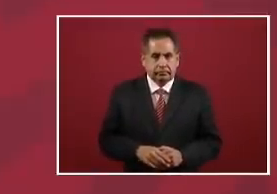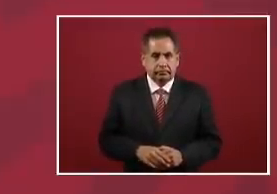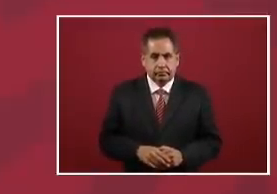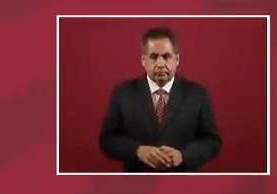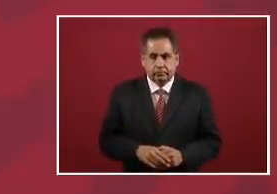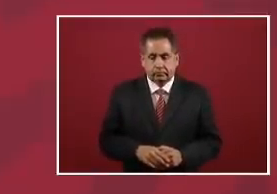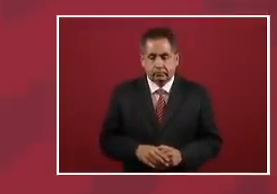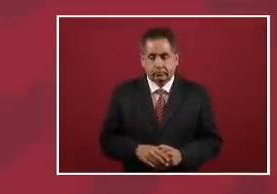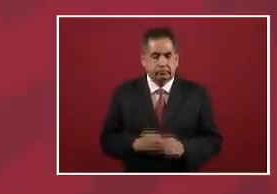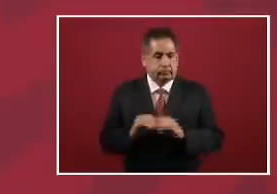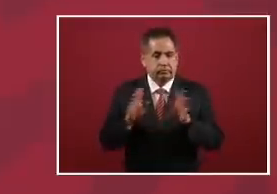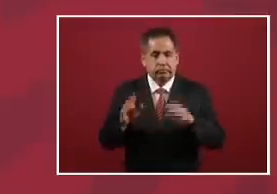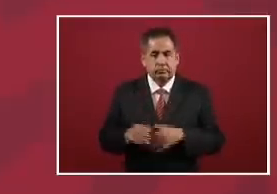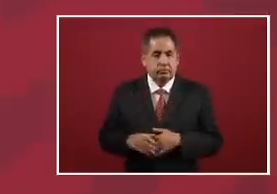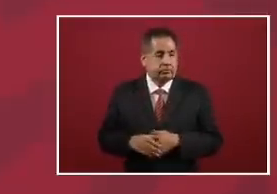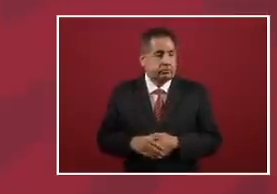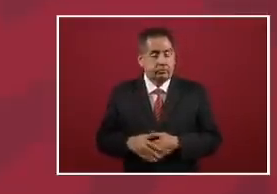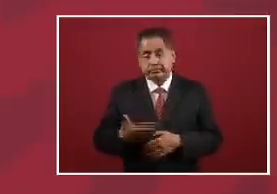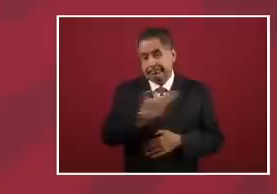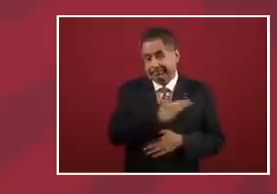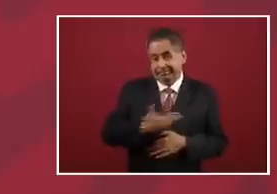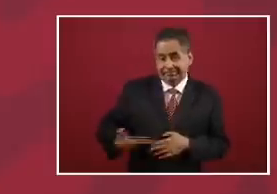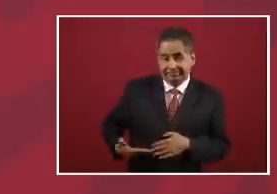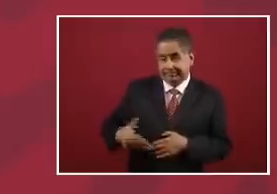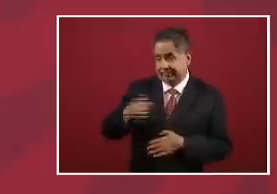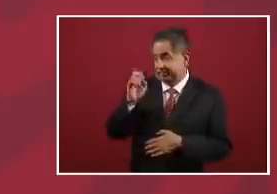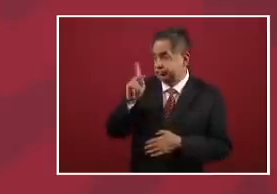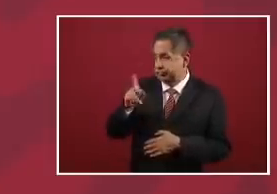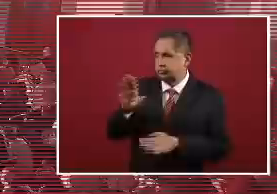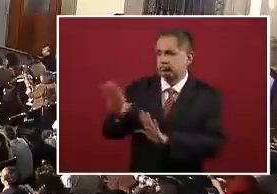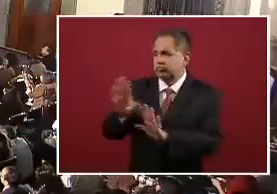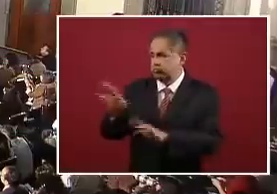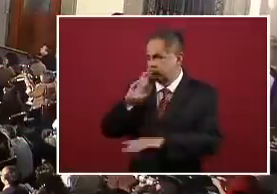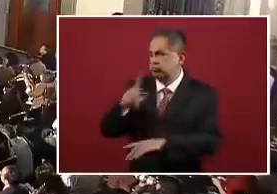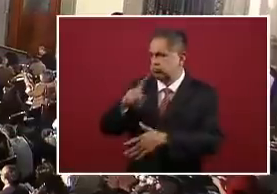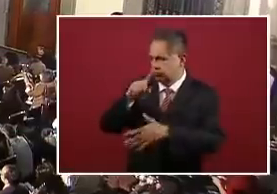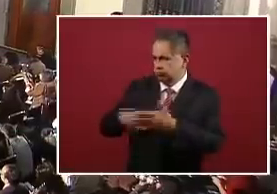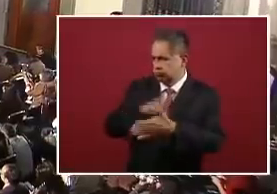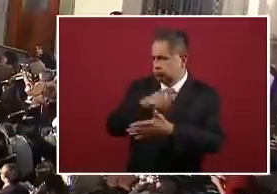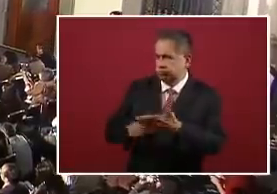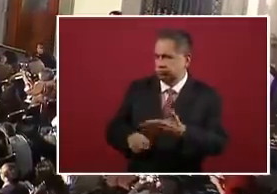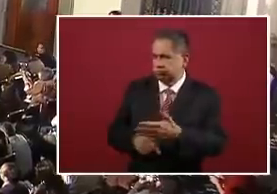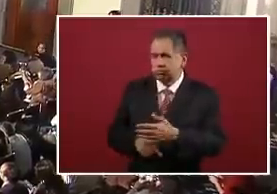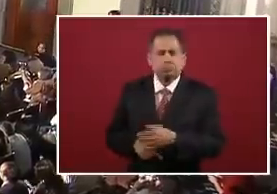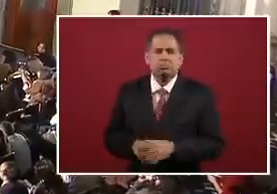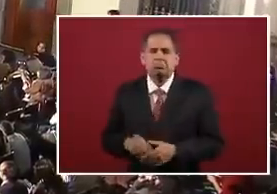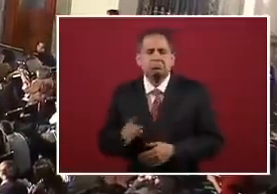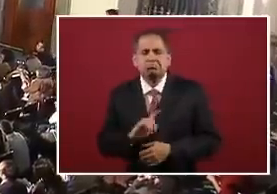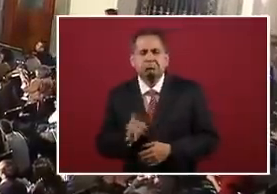Claro que el presidente Peña debió cancelar esa operación.